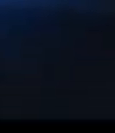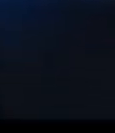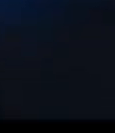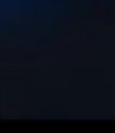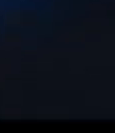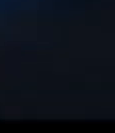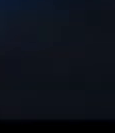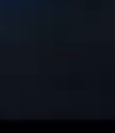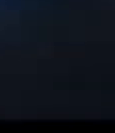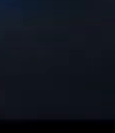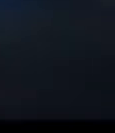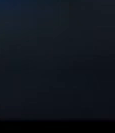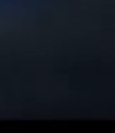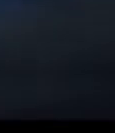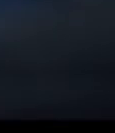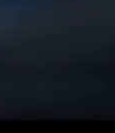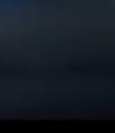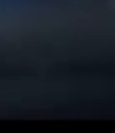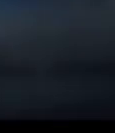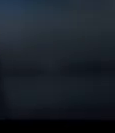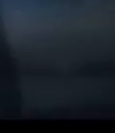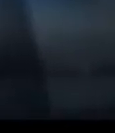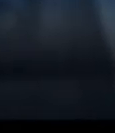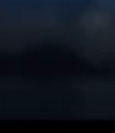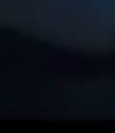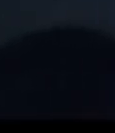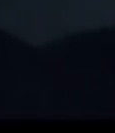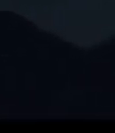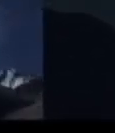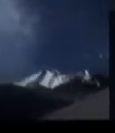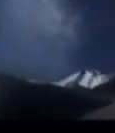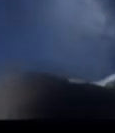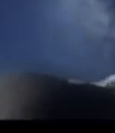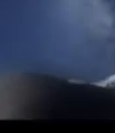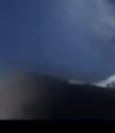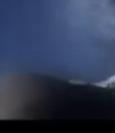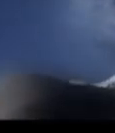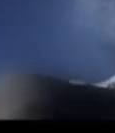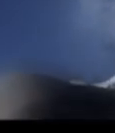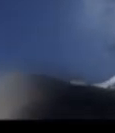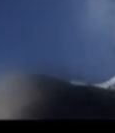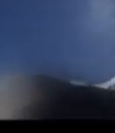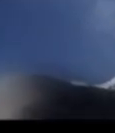10, 9, ignition sequence start.